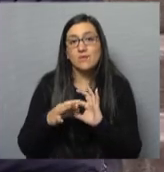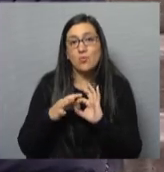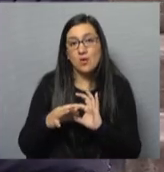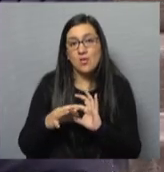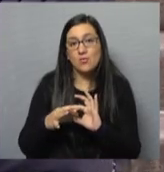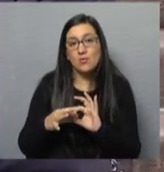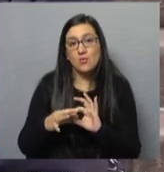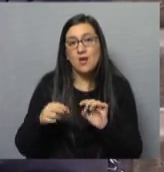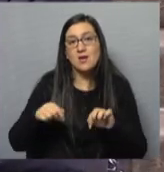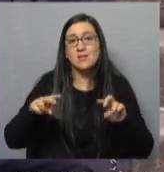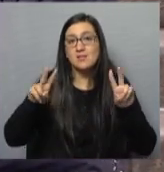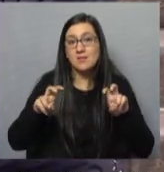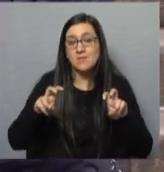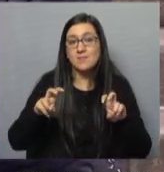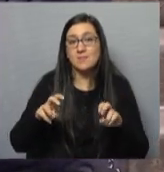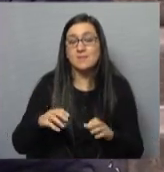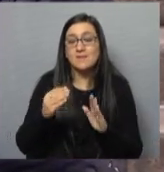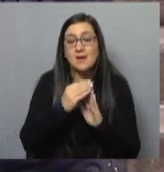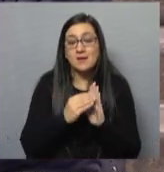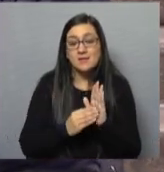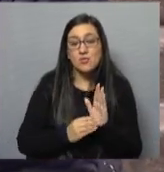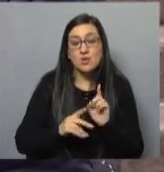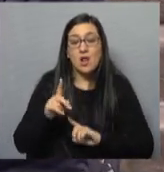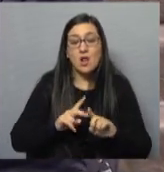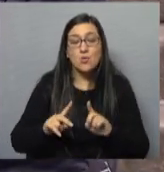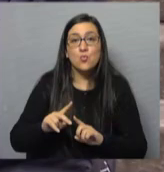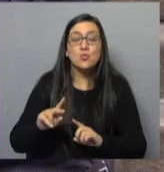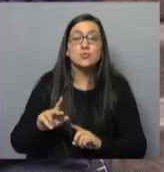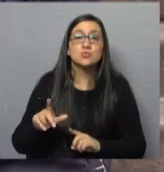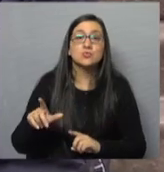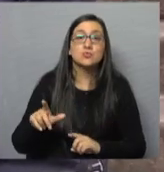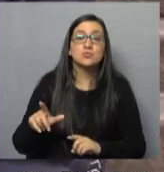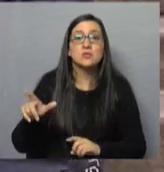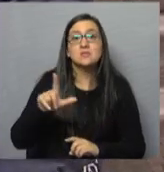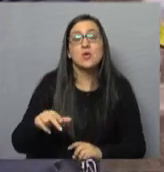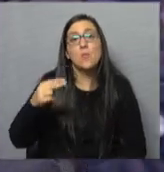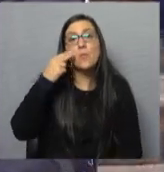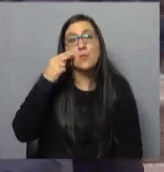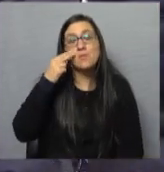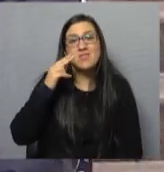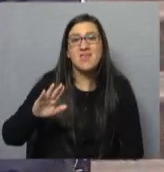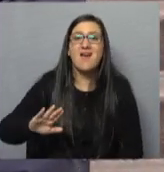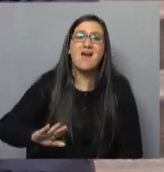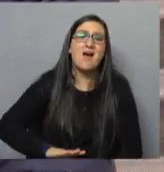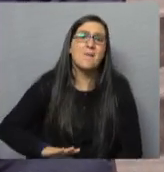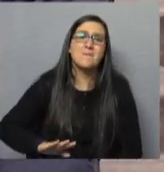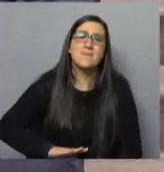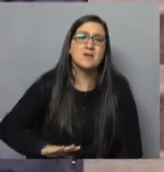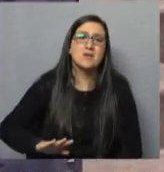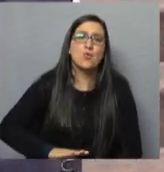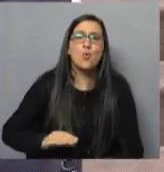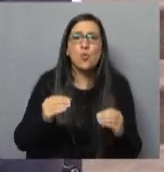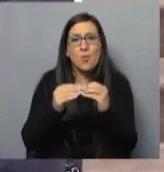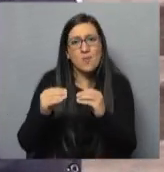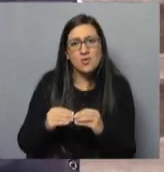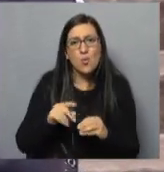esta temática, se están registrando en algunos centros de la periferia problemas de hambre con compañeros y